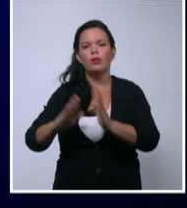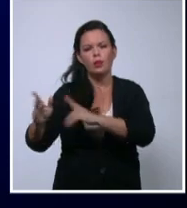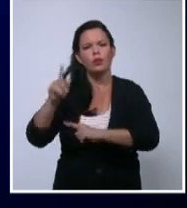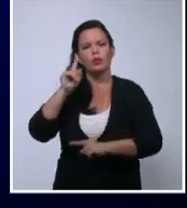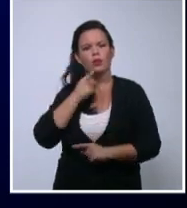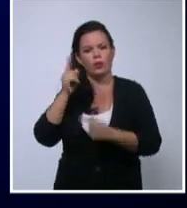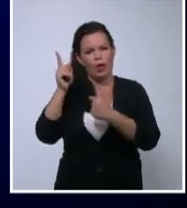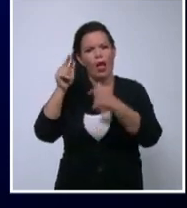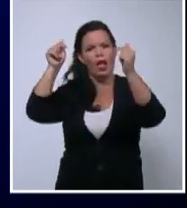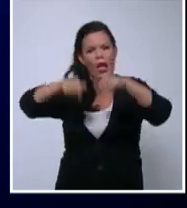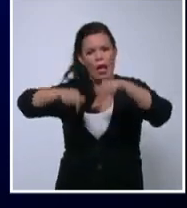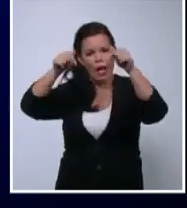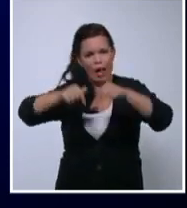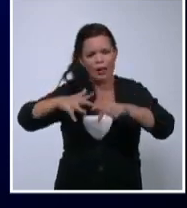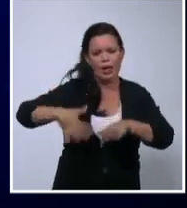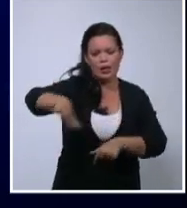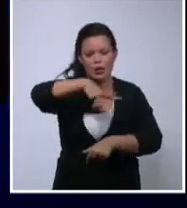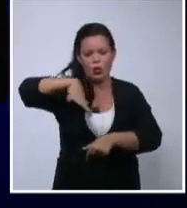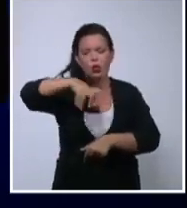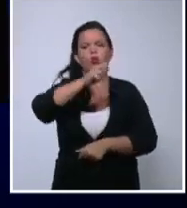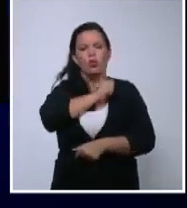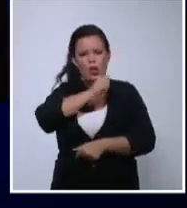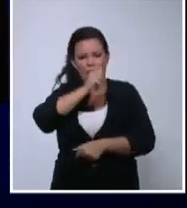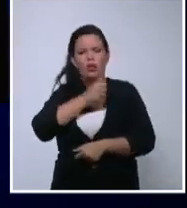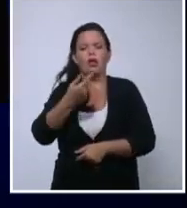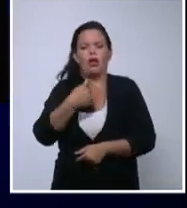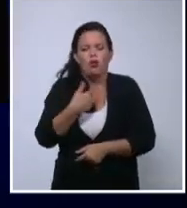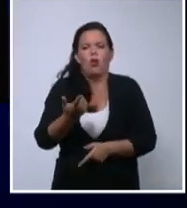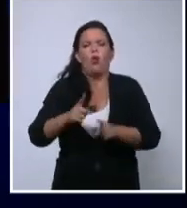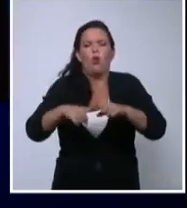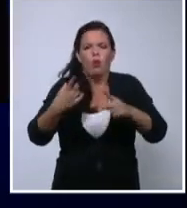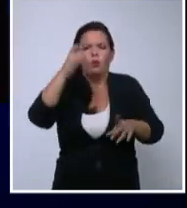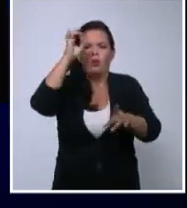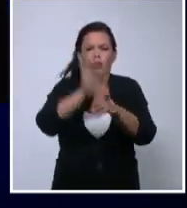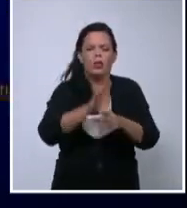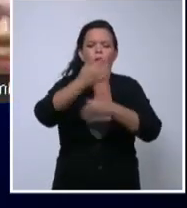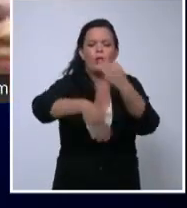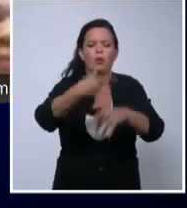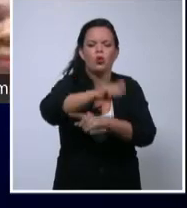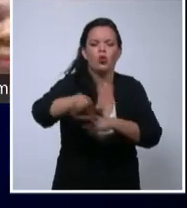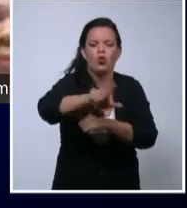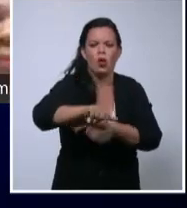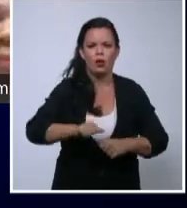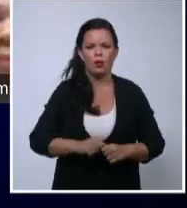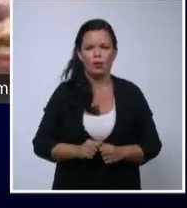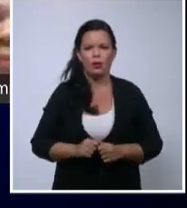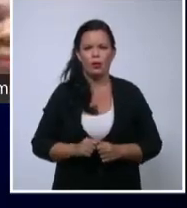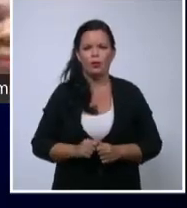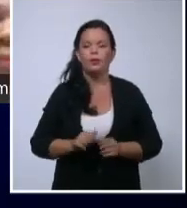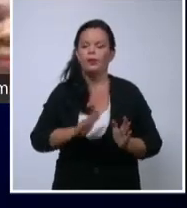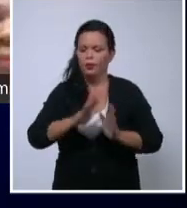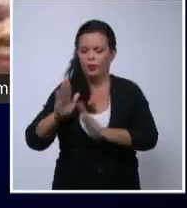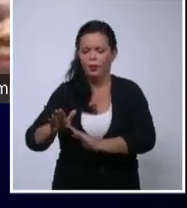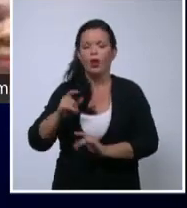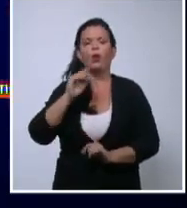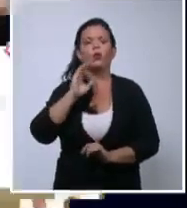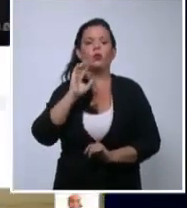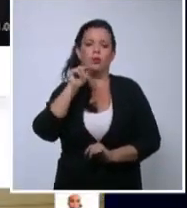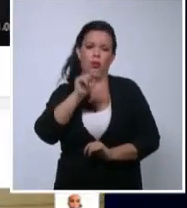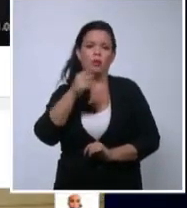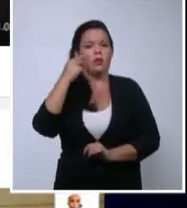para que se detone el estallido social. Ante la posible propuesta de diálogo, Yamila junto a otros no estuvieron de